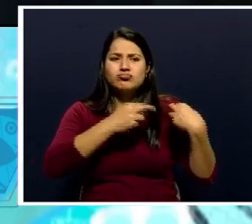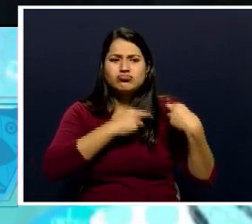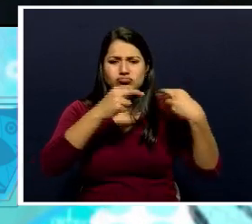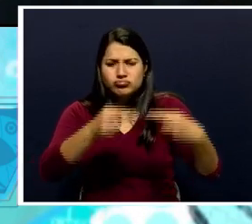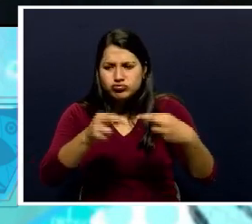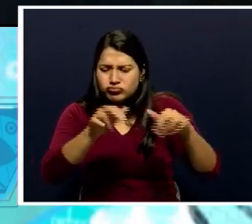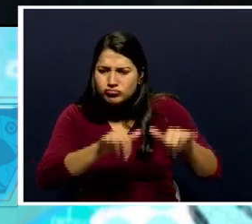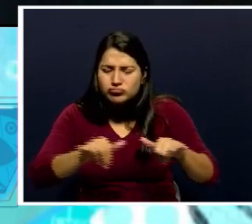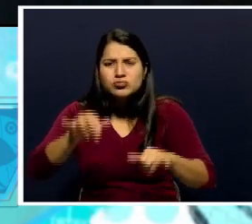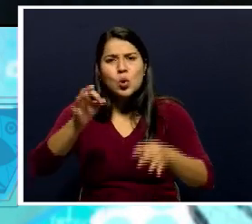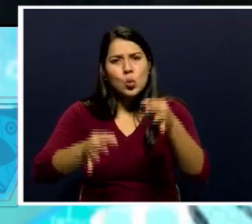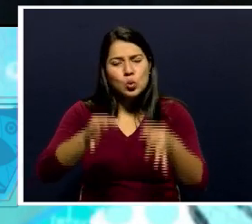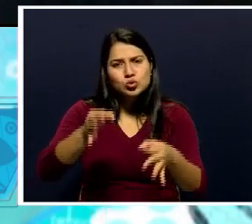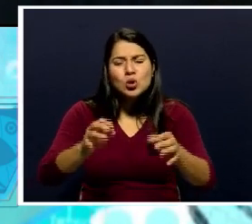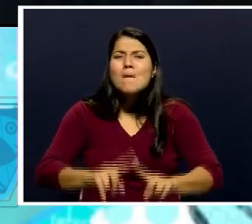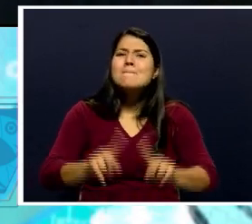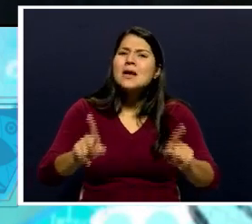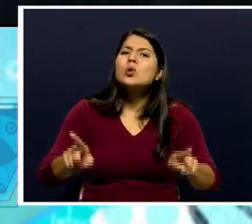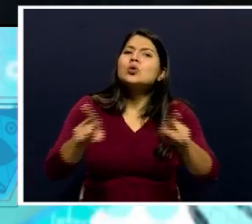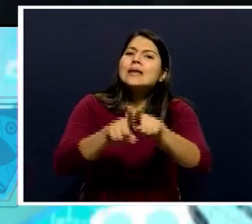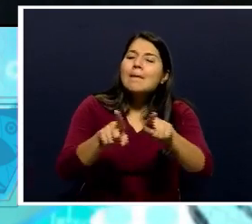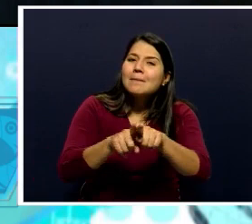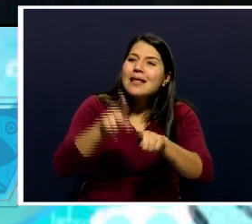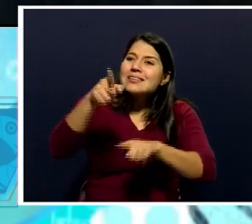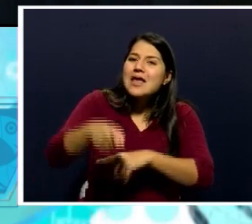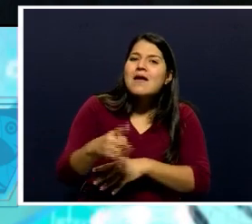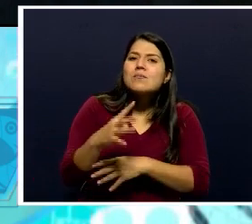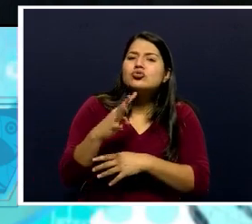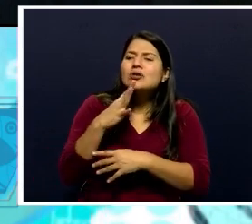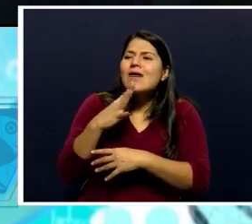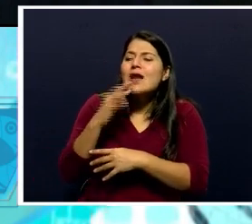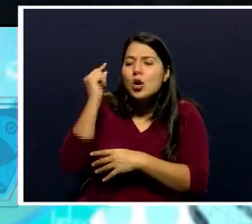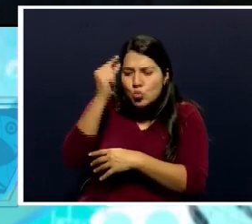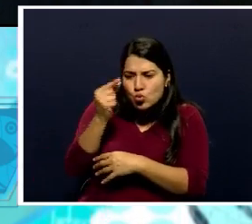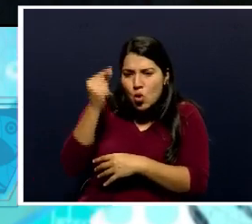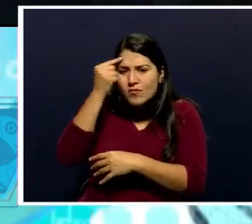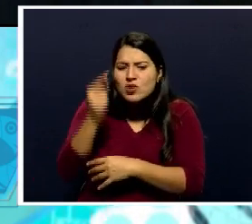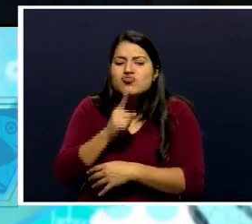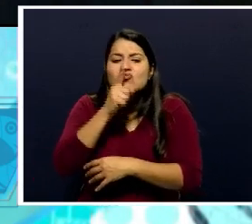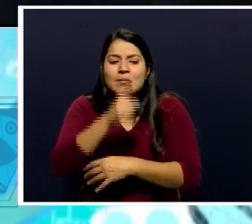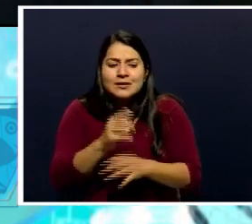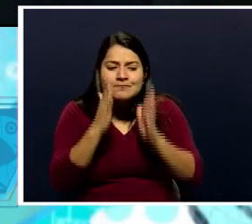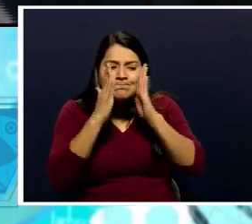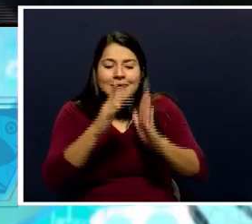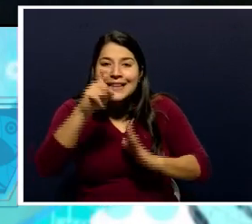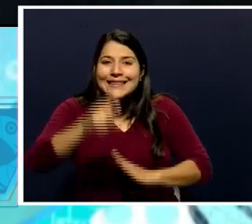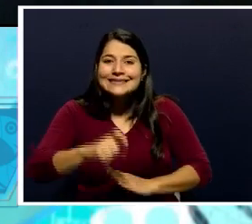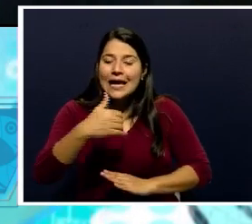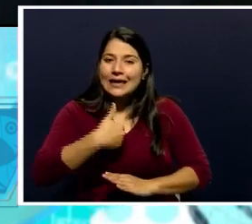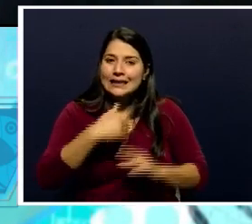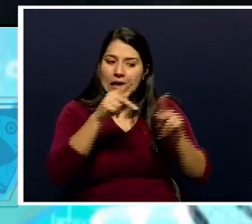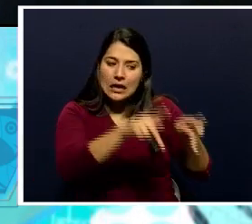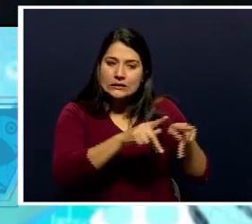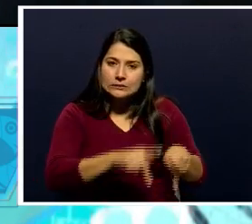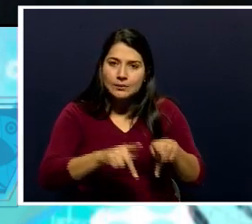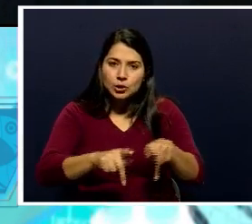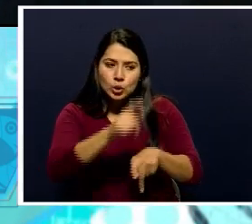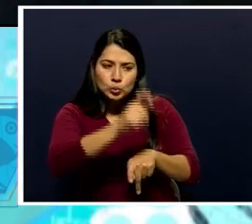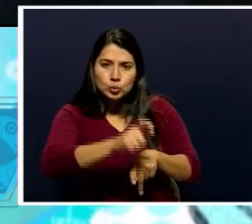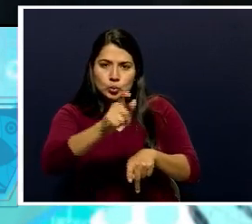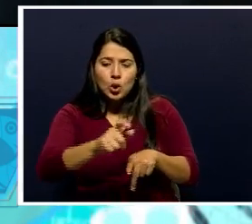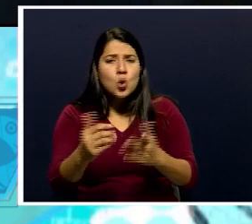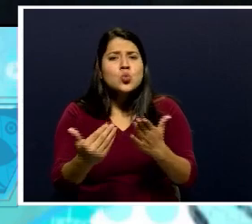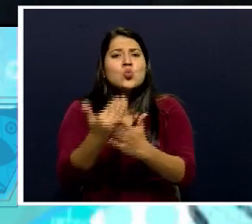supuesto, de un Estado que se preocupa por responder de la mejor manera a las necesidades de la población, digamos, de una nueva